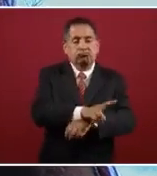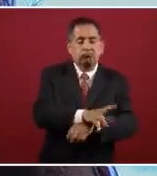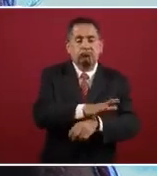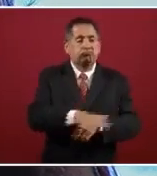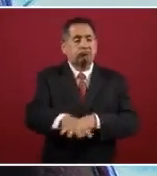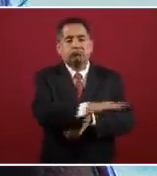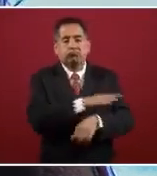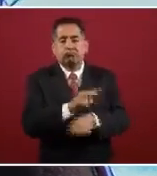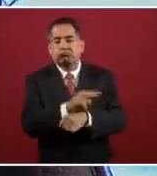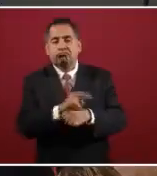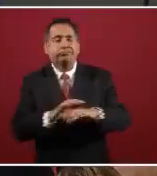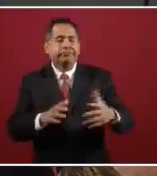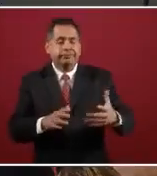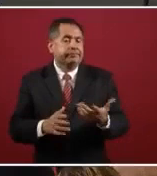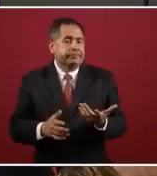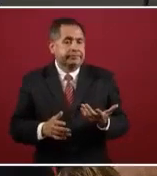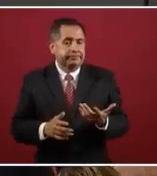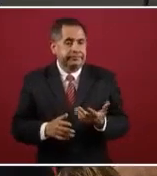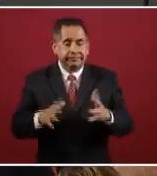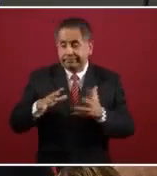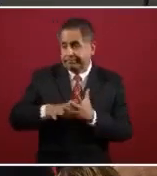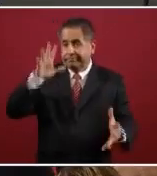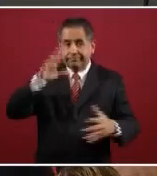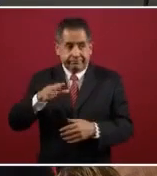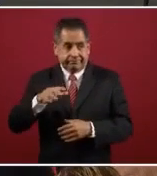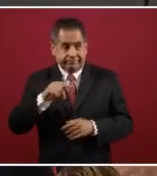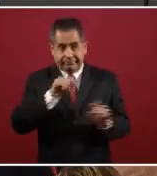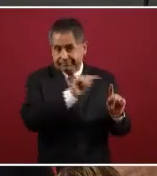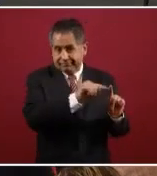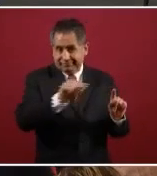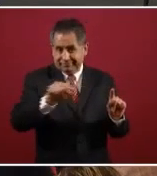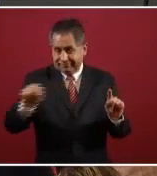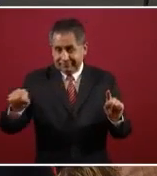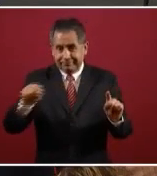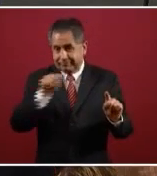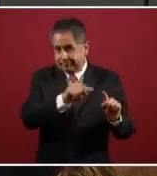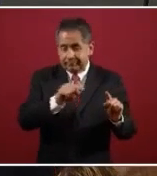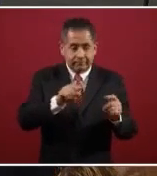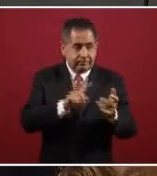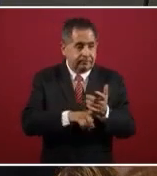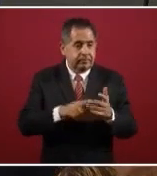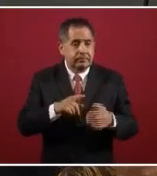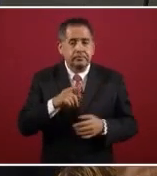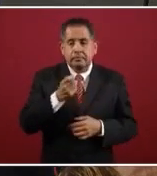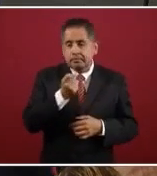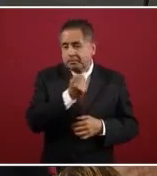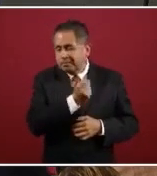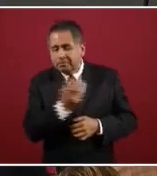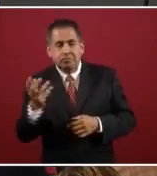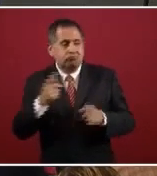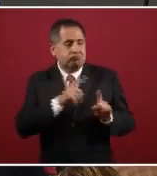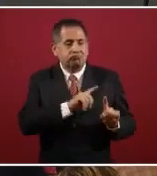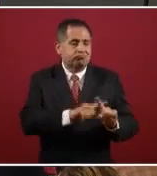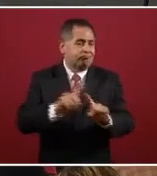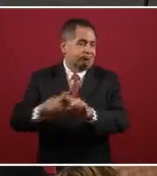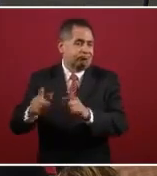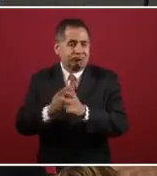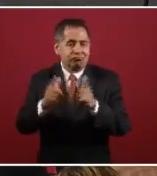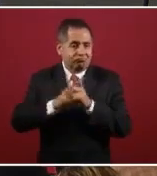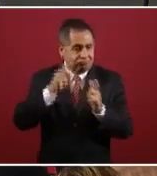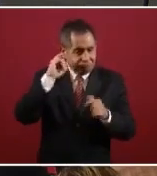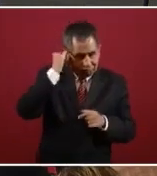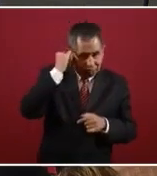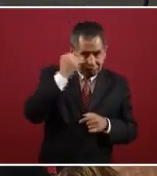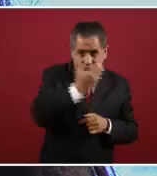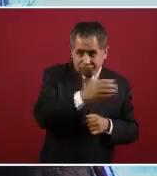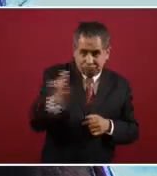que donde están la mayor parte de la riqueza de la biodiversidad de nuestro país, también